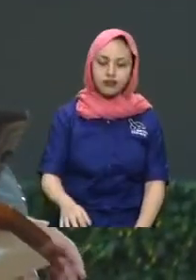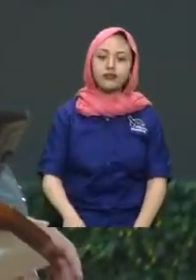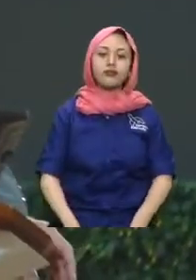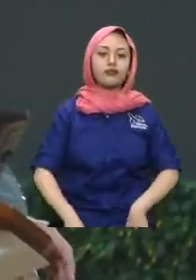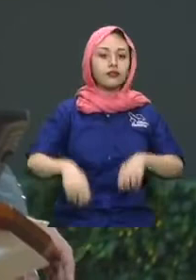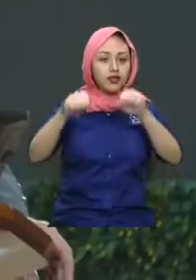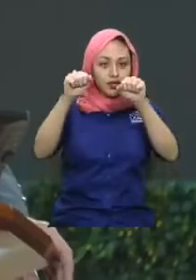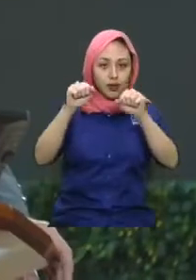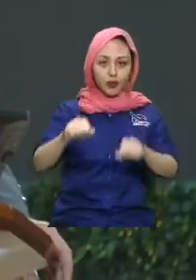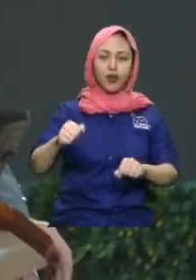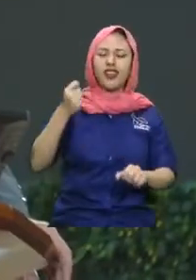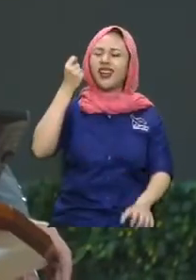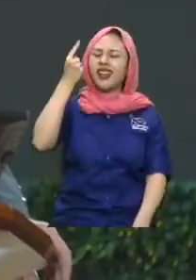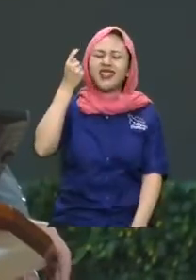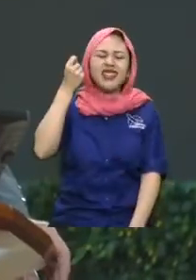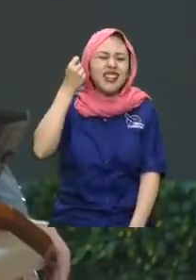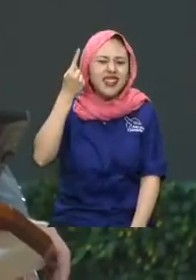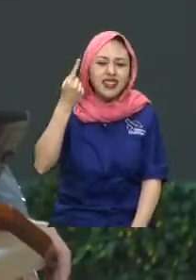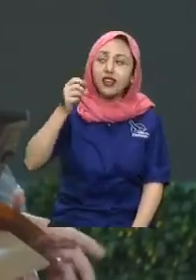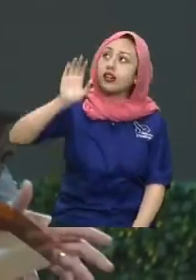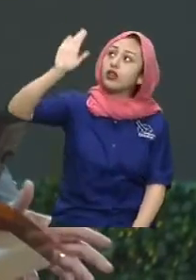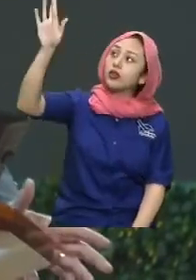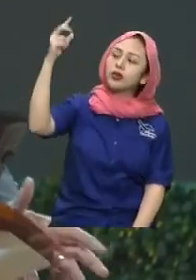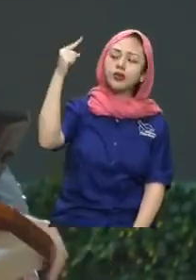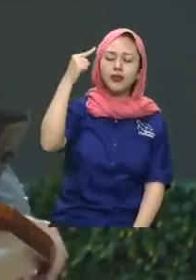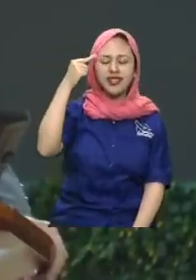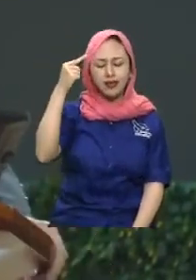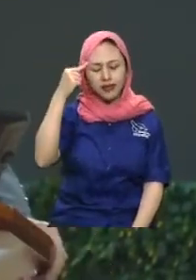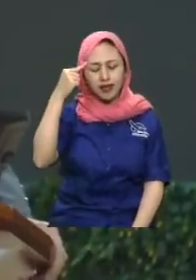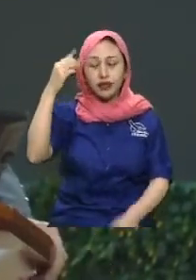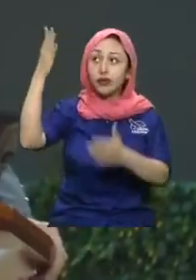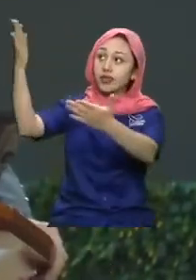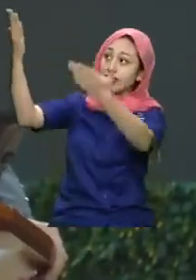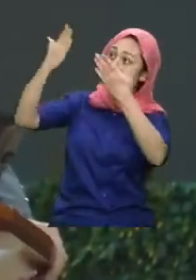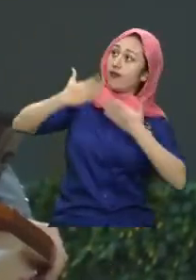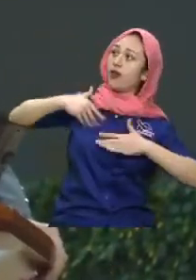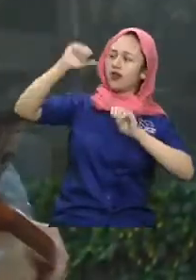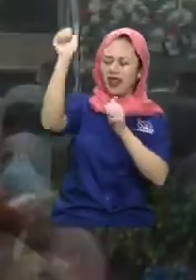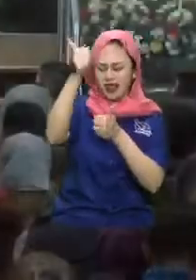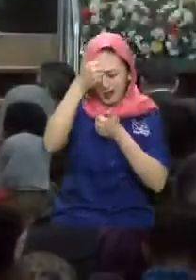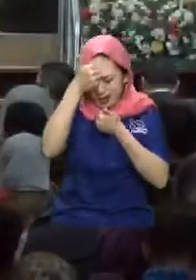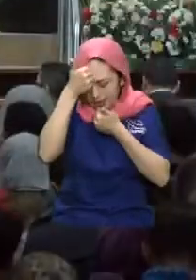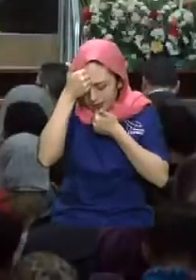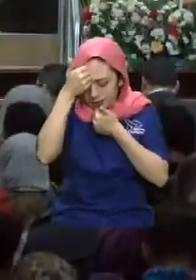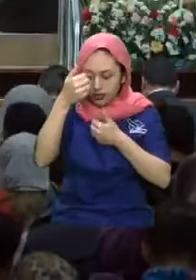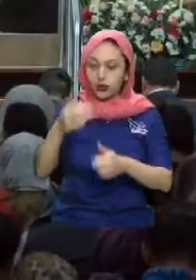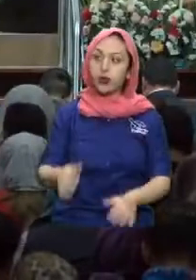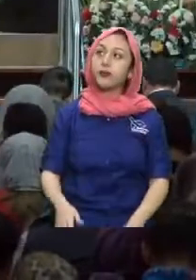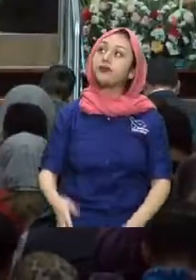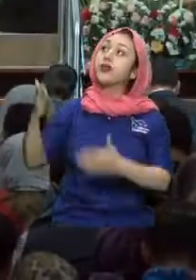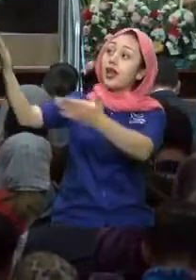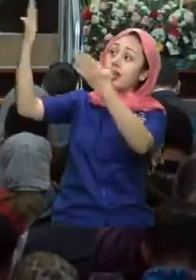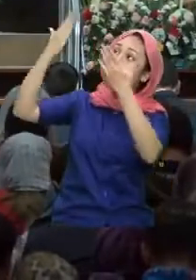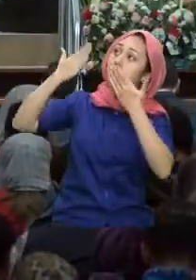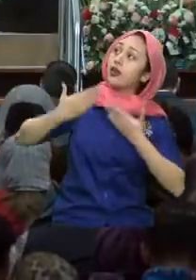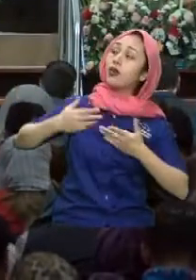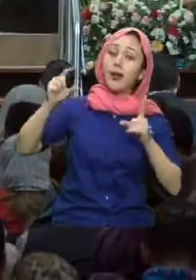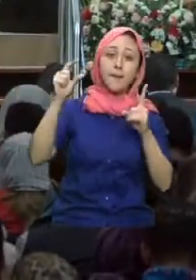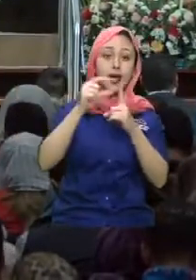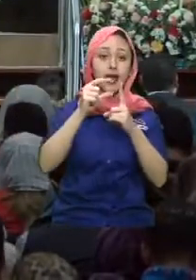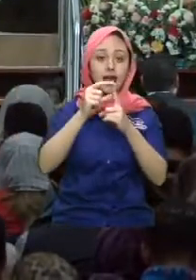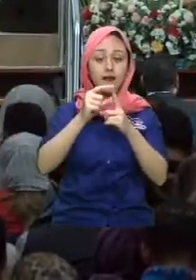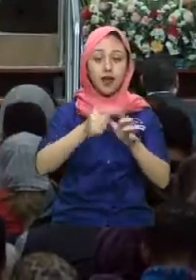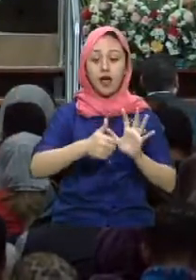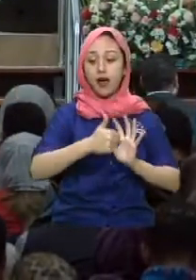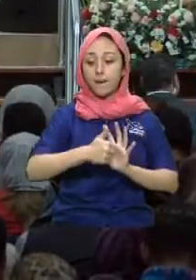adquiriendo, asimilando tu pensamiento, para que haya un arrepentimiento completo en nuestra vida. Trae una palabra apostólica,